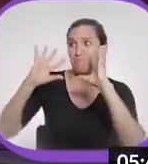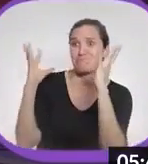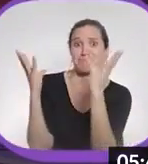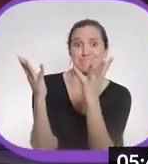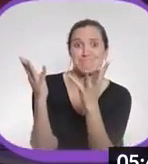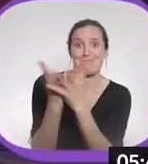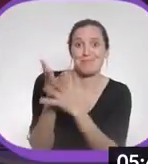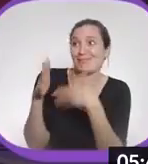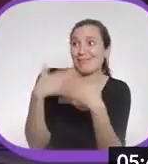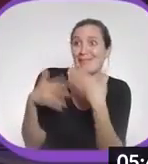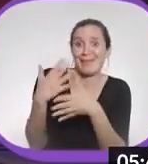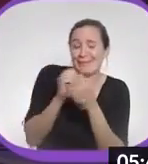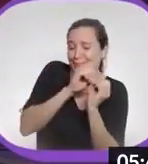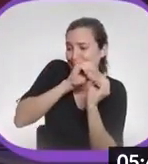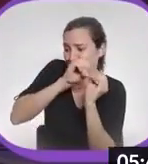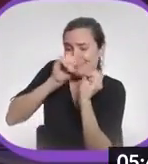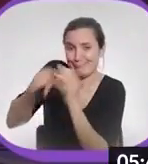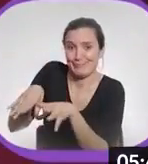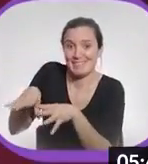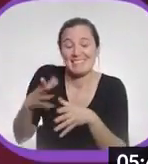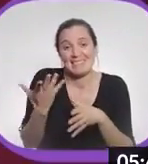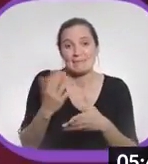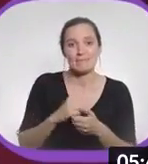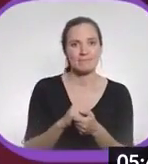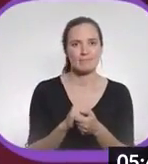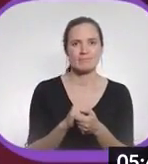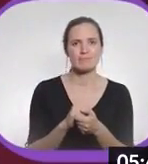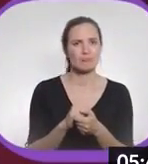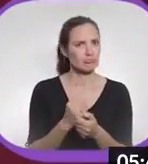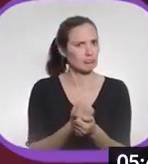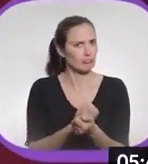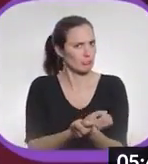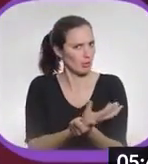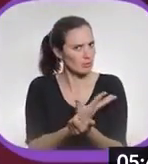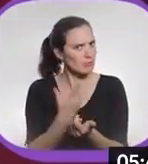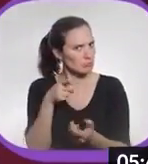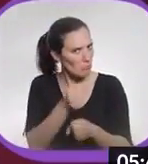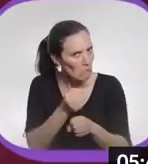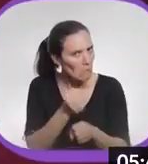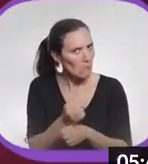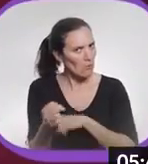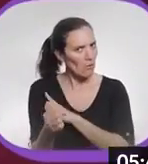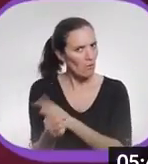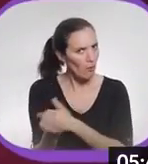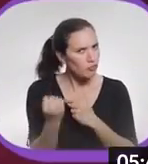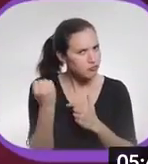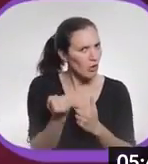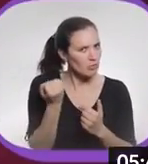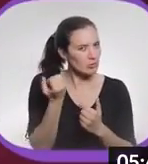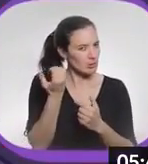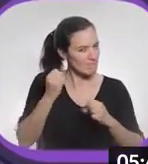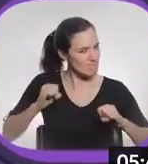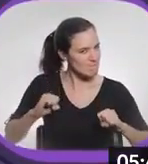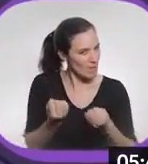a un agujero negro y tuve un pequeño percance con el pañal en el auto. Nos impresiona lo duro que estás trabajando para ser un buen